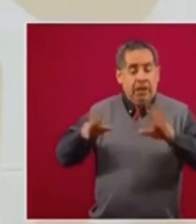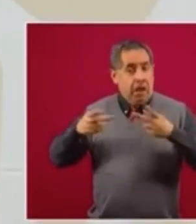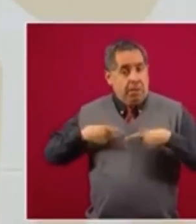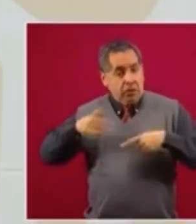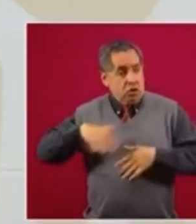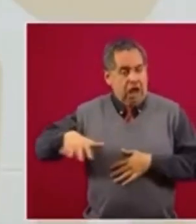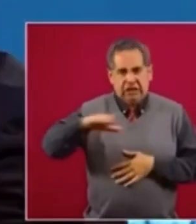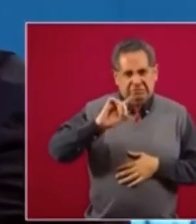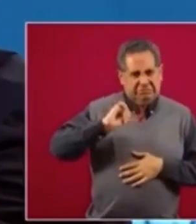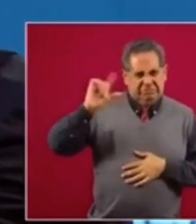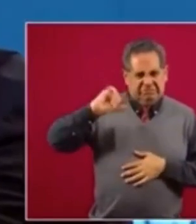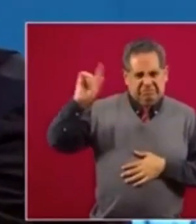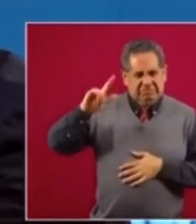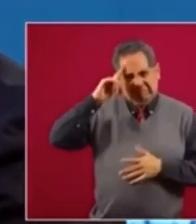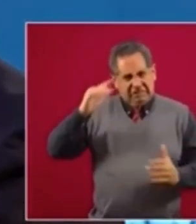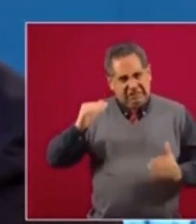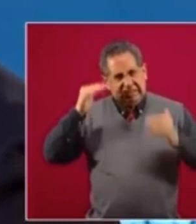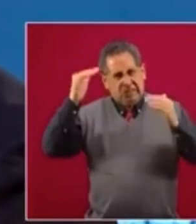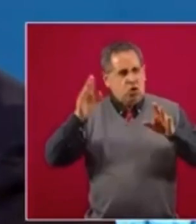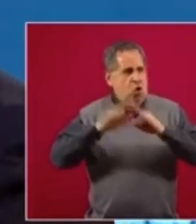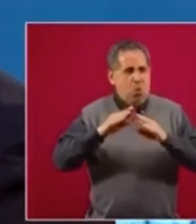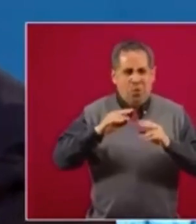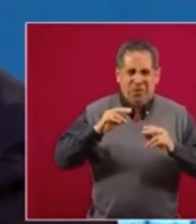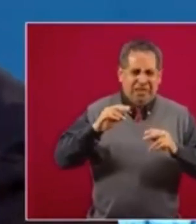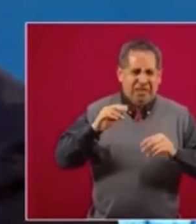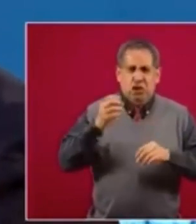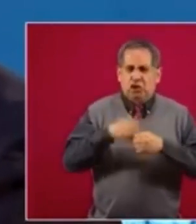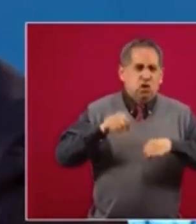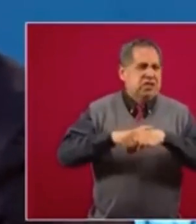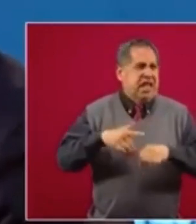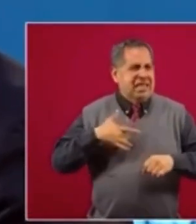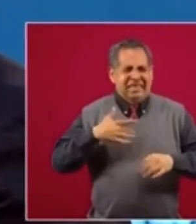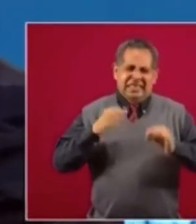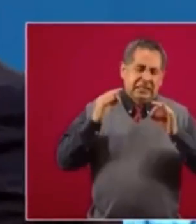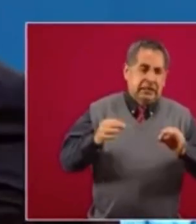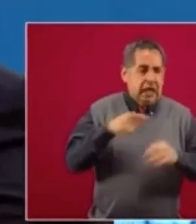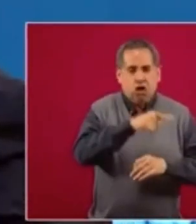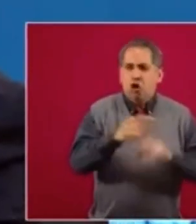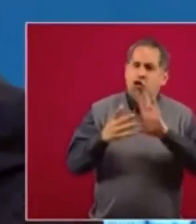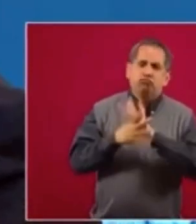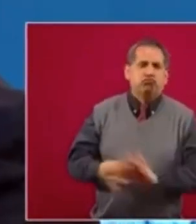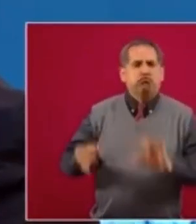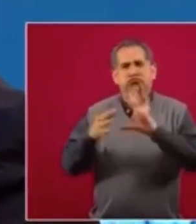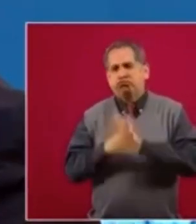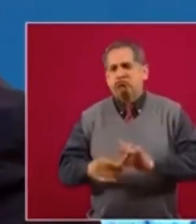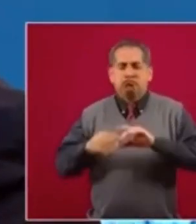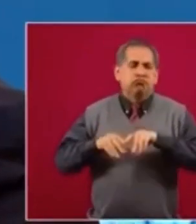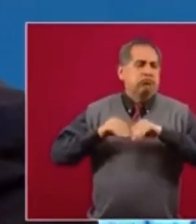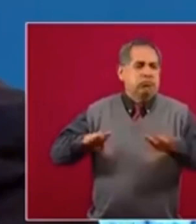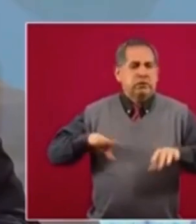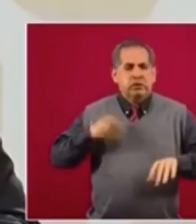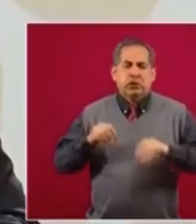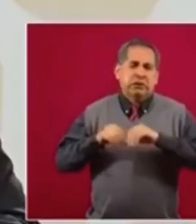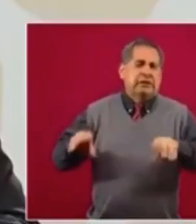de muy alto nivel académico, social, humanista, sean parte de este